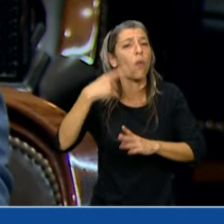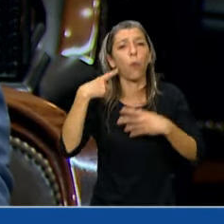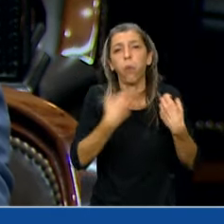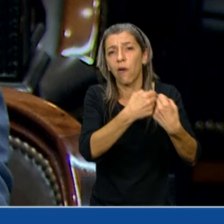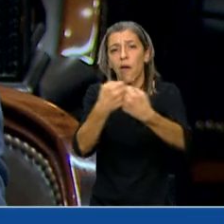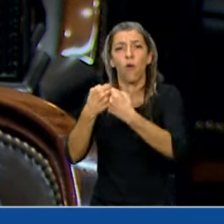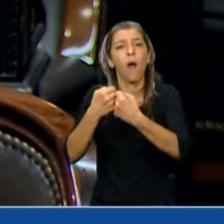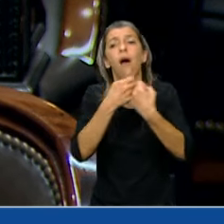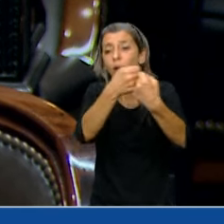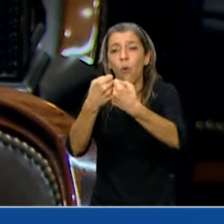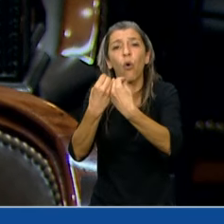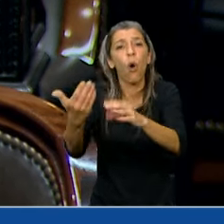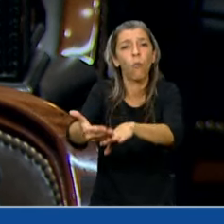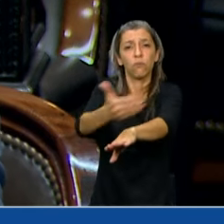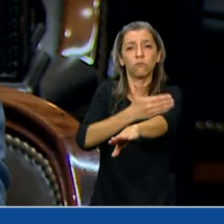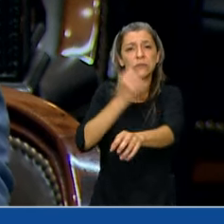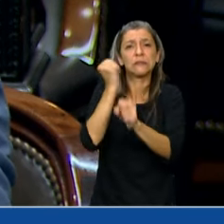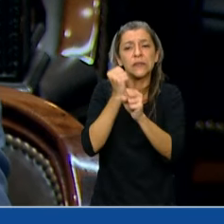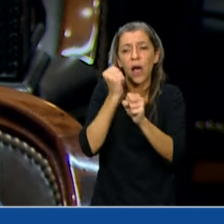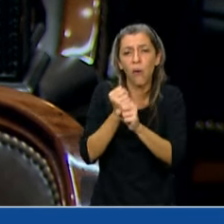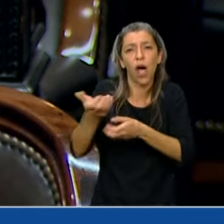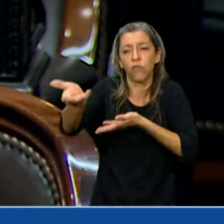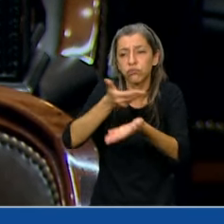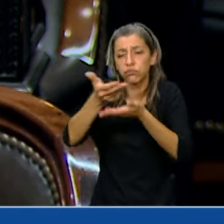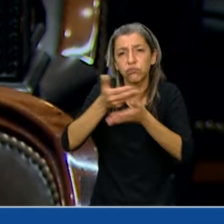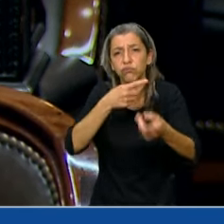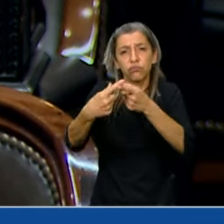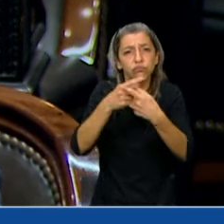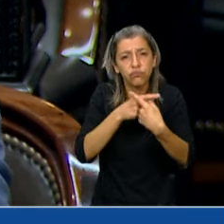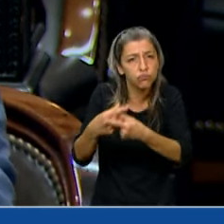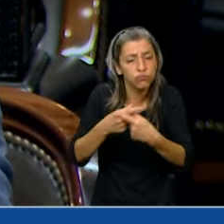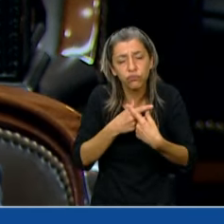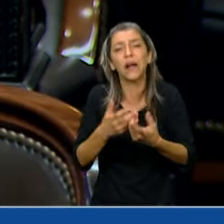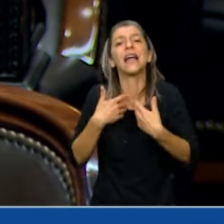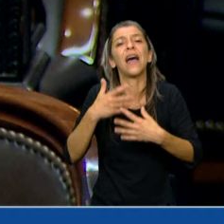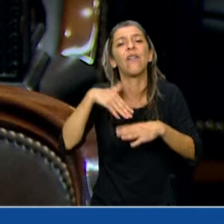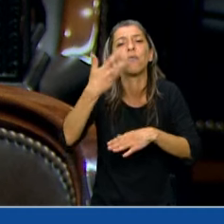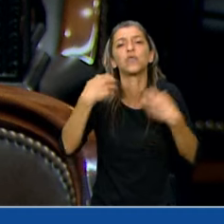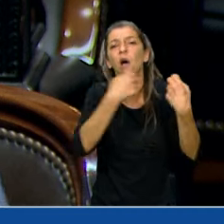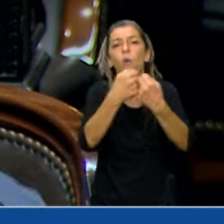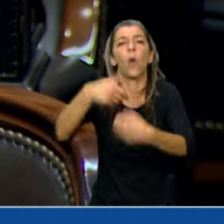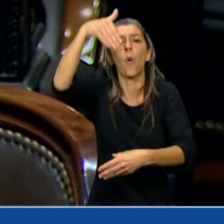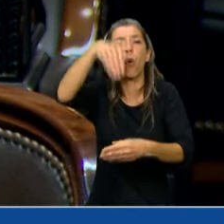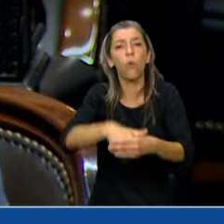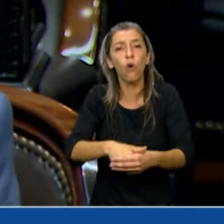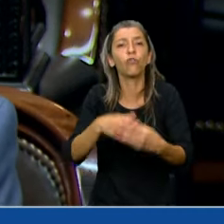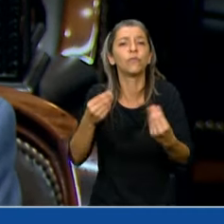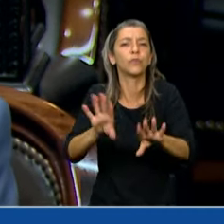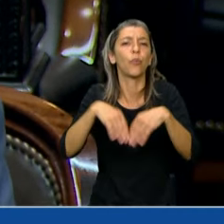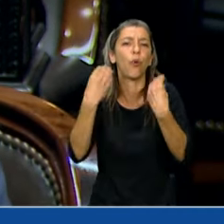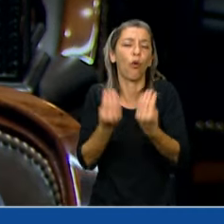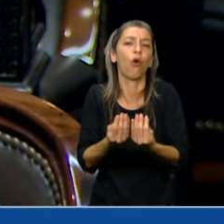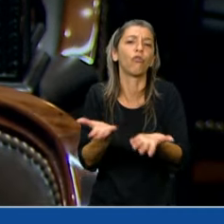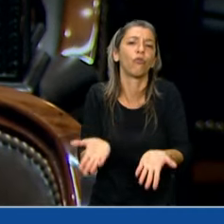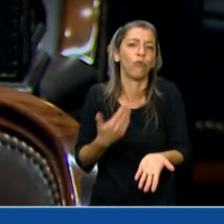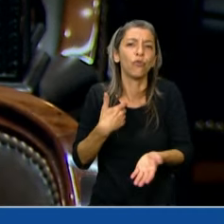discuten se acuerdan y se votan al menos con los dos tercios de esta cámara y hay numerosos ejemplos de